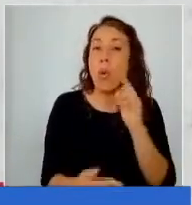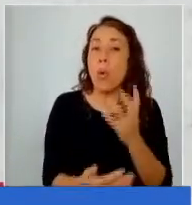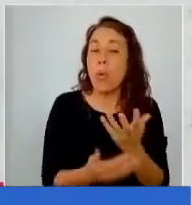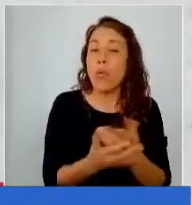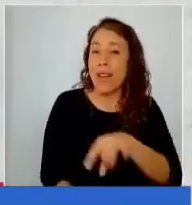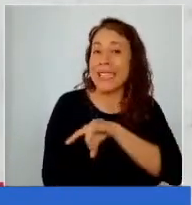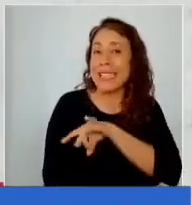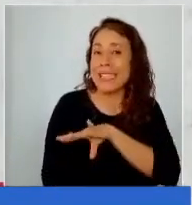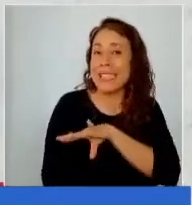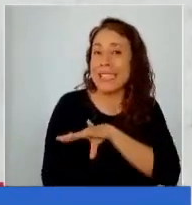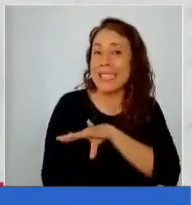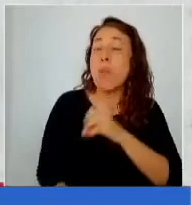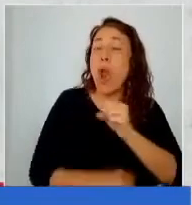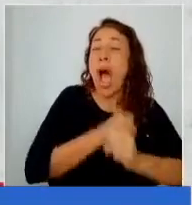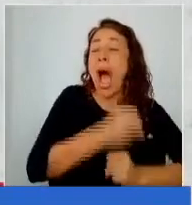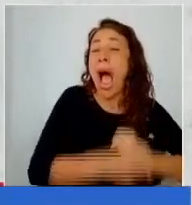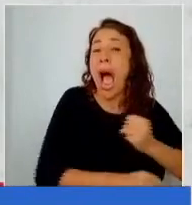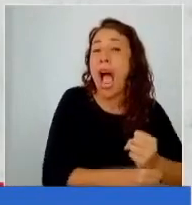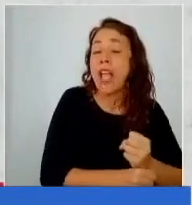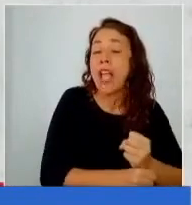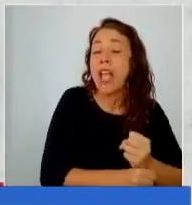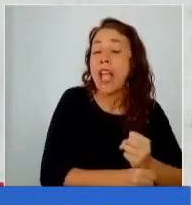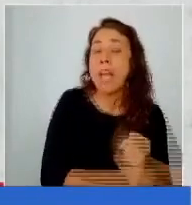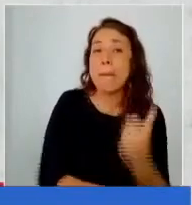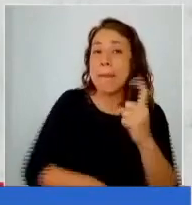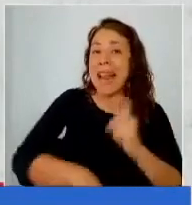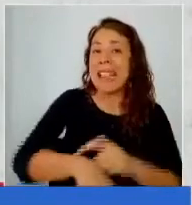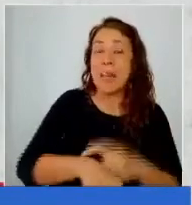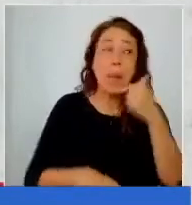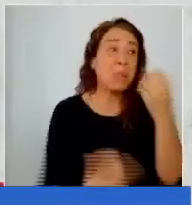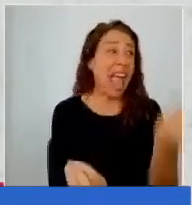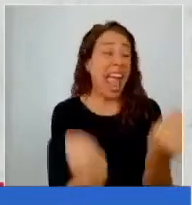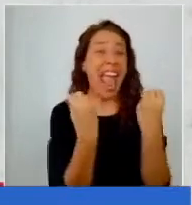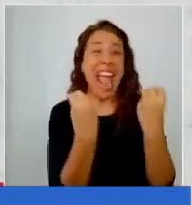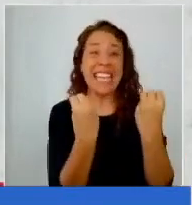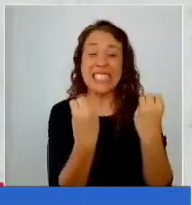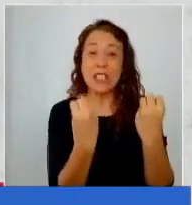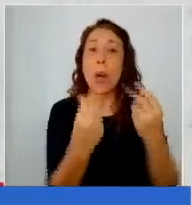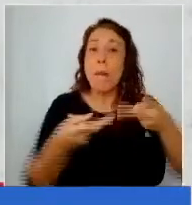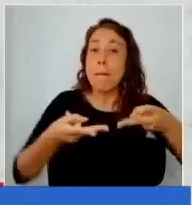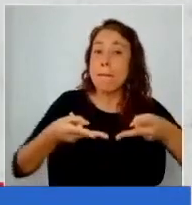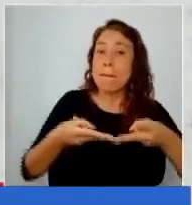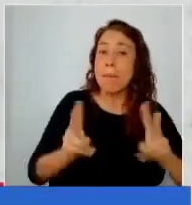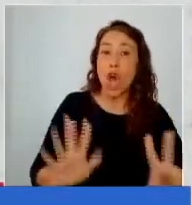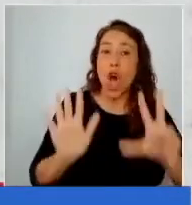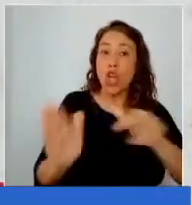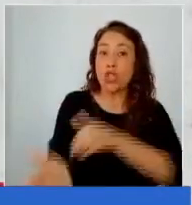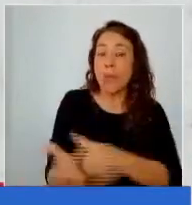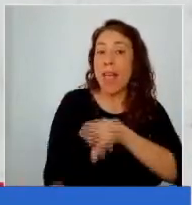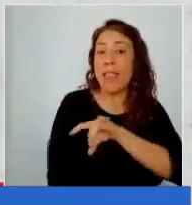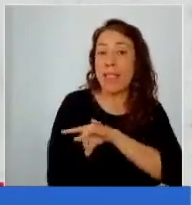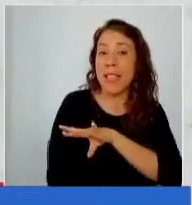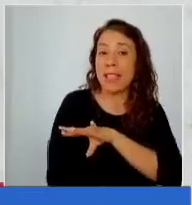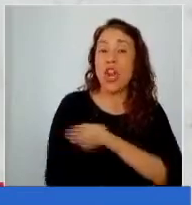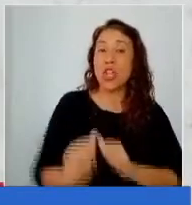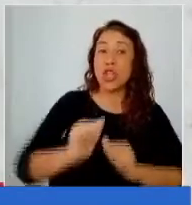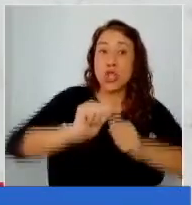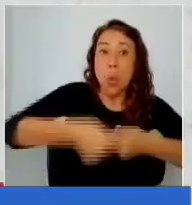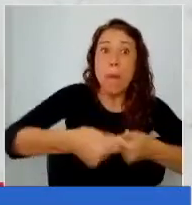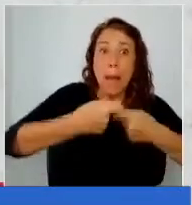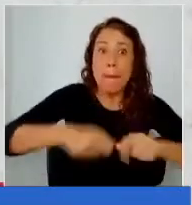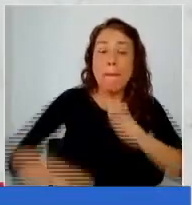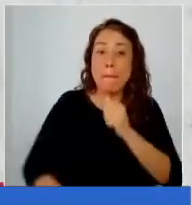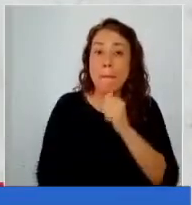varias décadas un primer tiempo exitoso permitió a ocho millones de chilenos superar la pobreza en